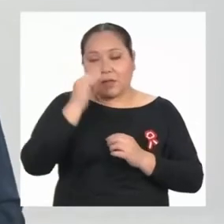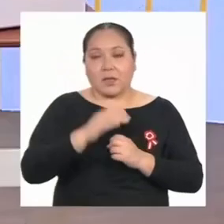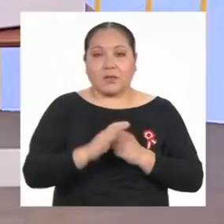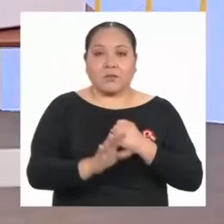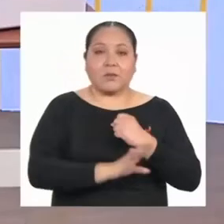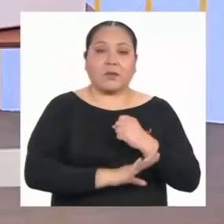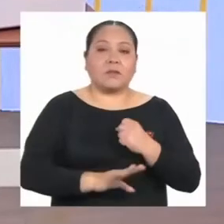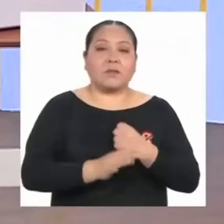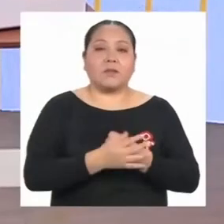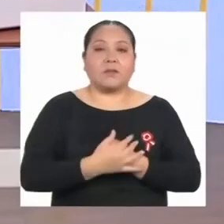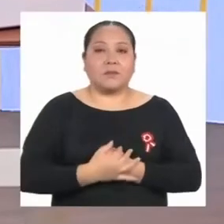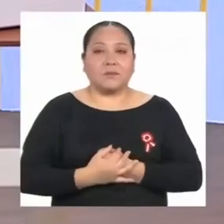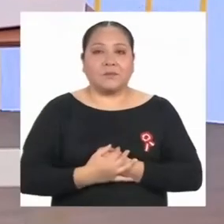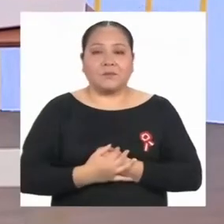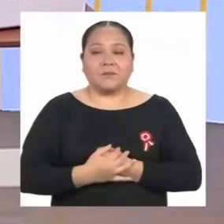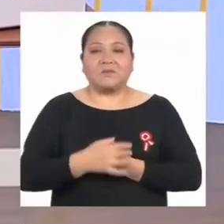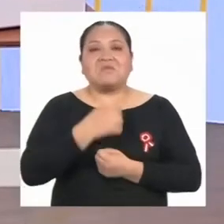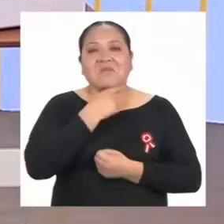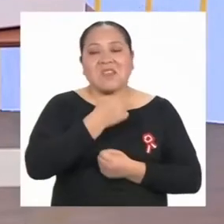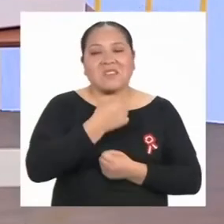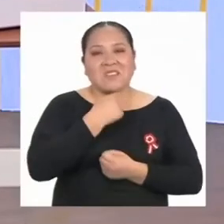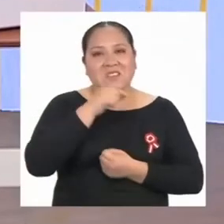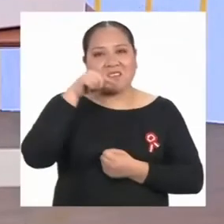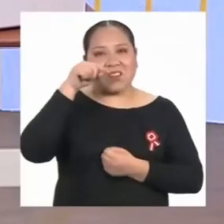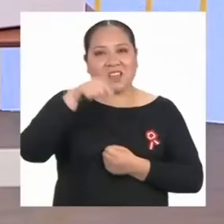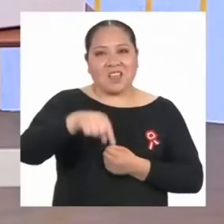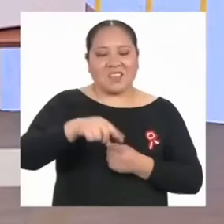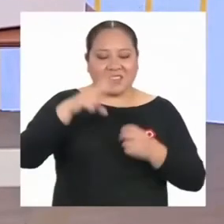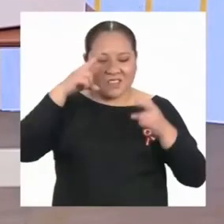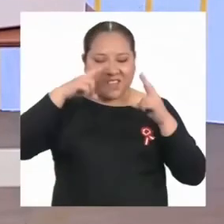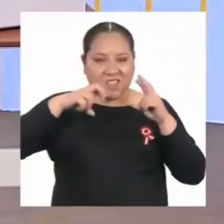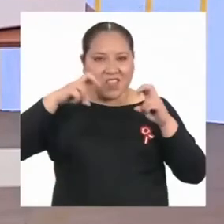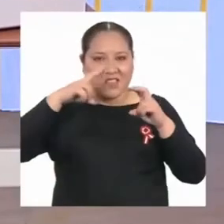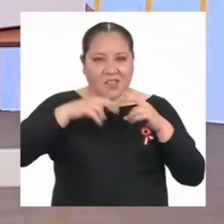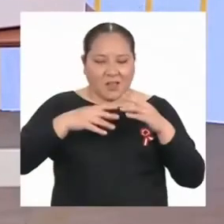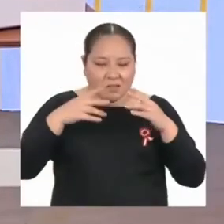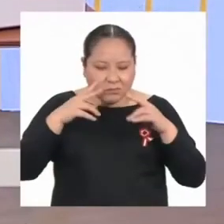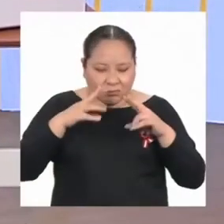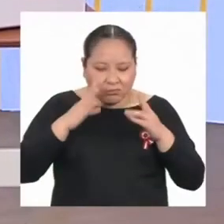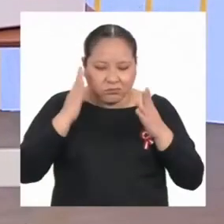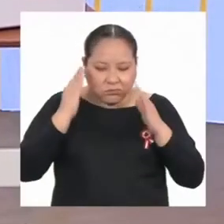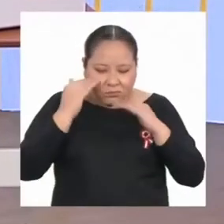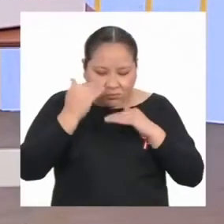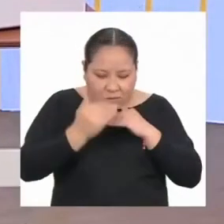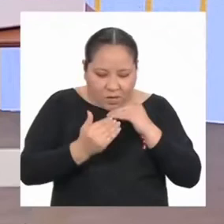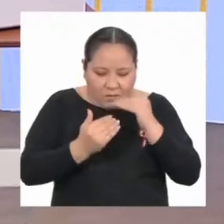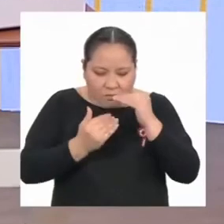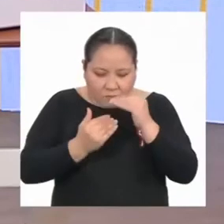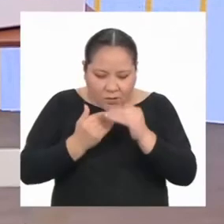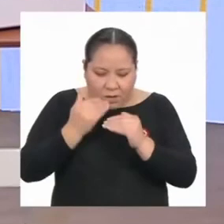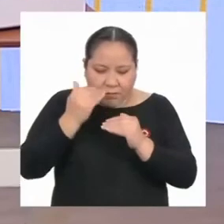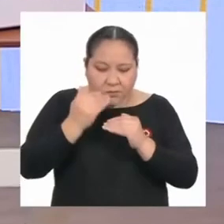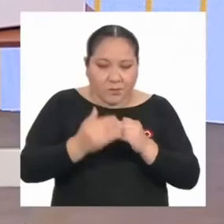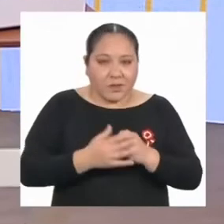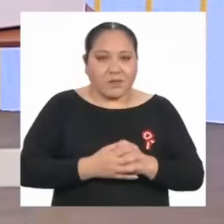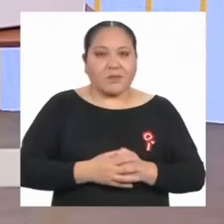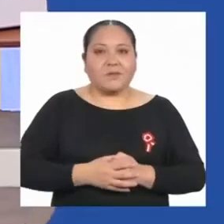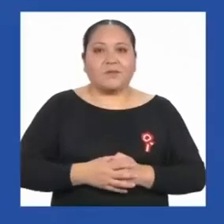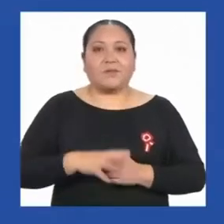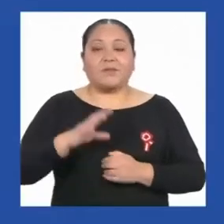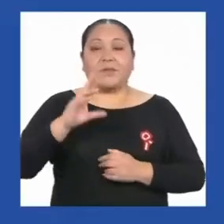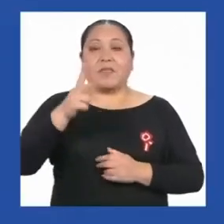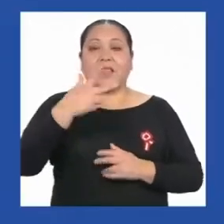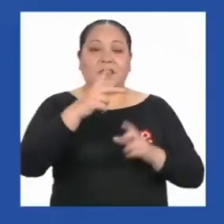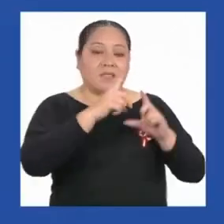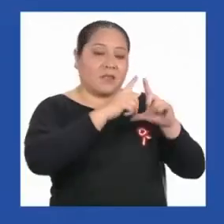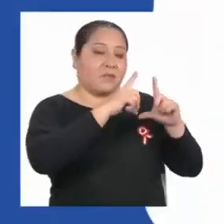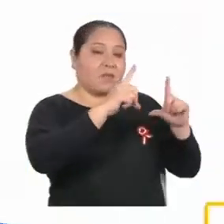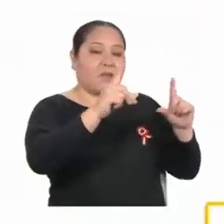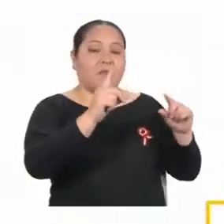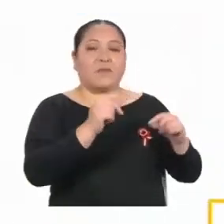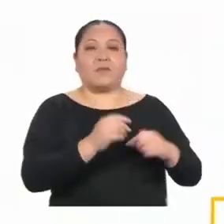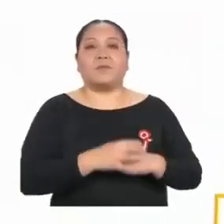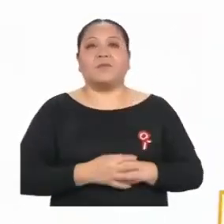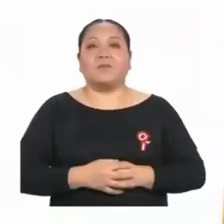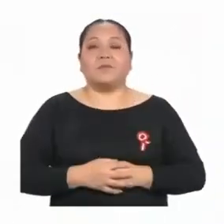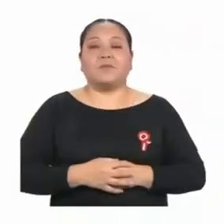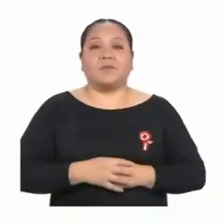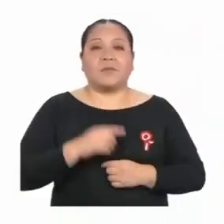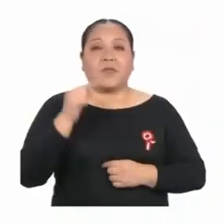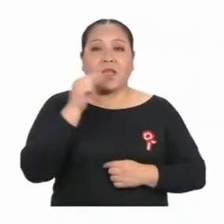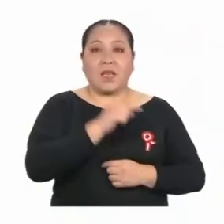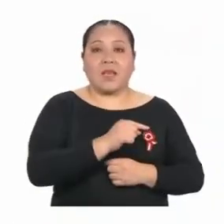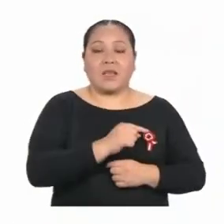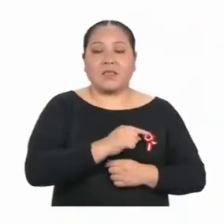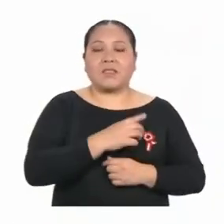principales. Me está gustando esto de analizar cuidadosamente el texto. Vamos con el tercer párrafo.